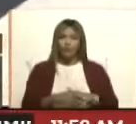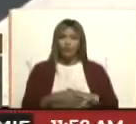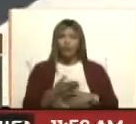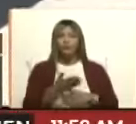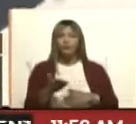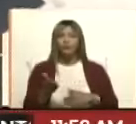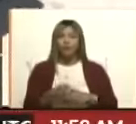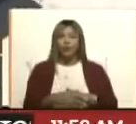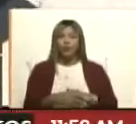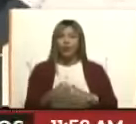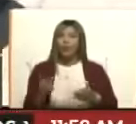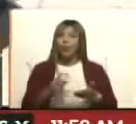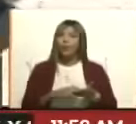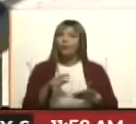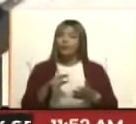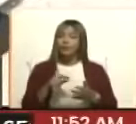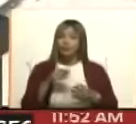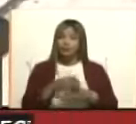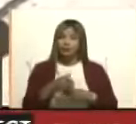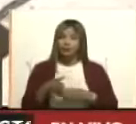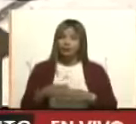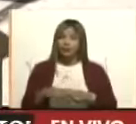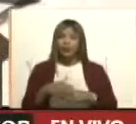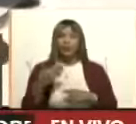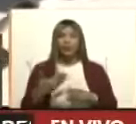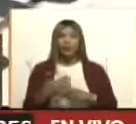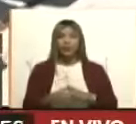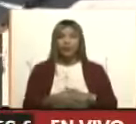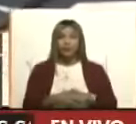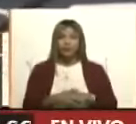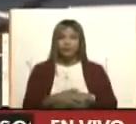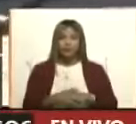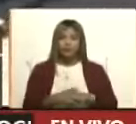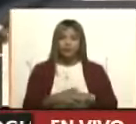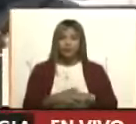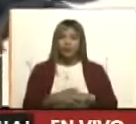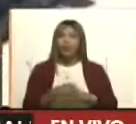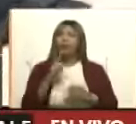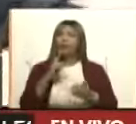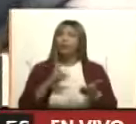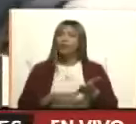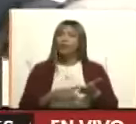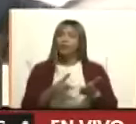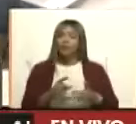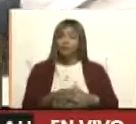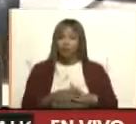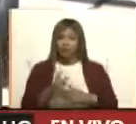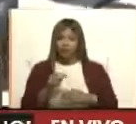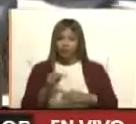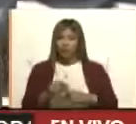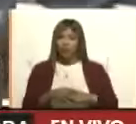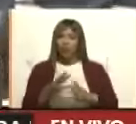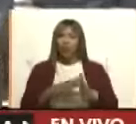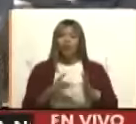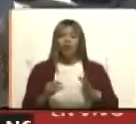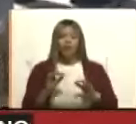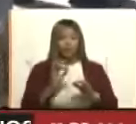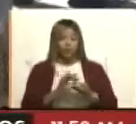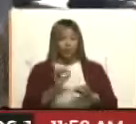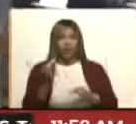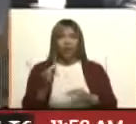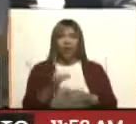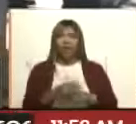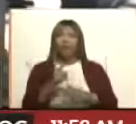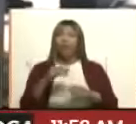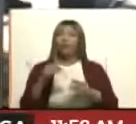Ustedes completan ese despliegue tan importante para garantizar ese derecho sagrado, el